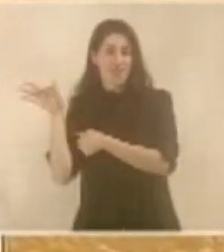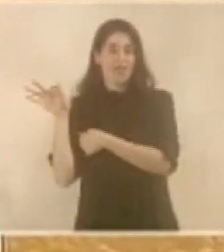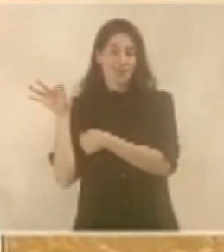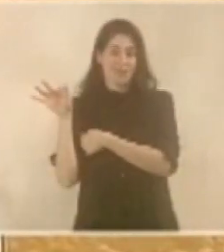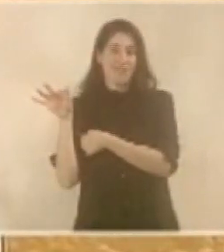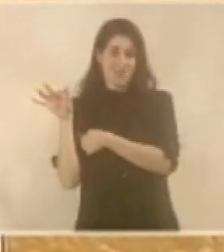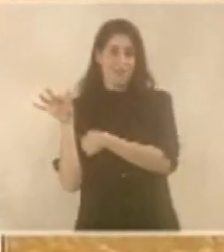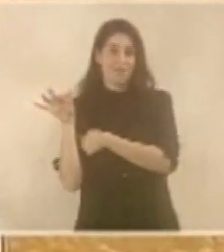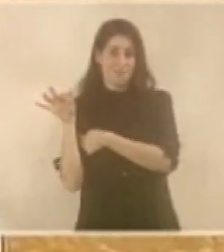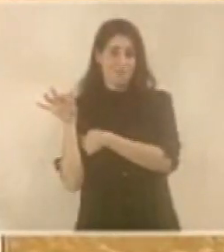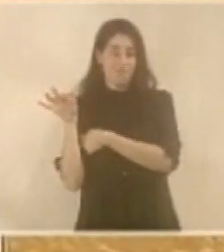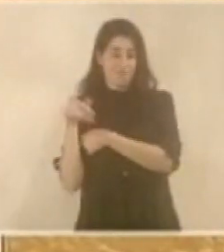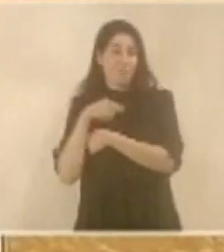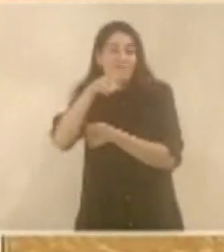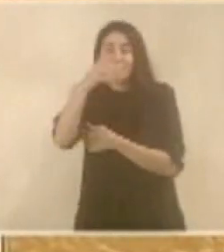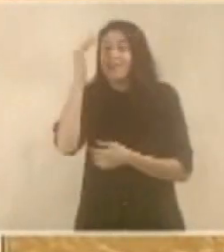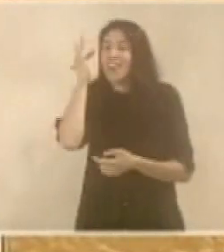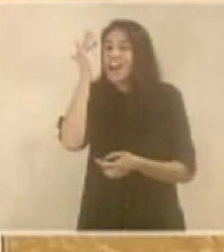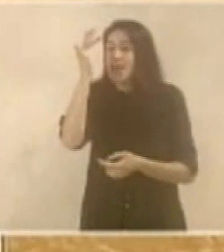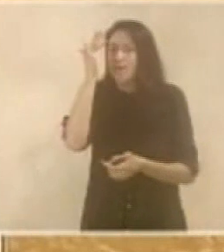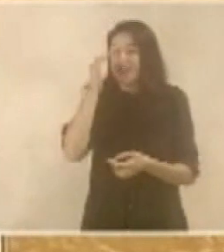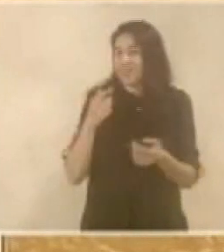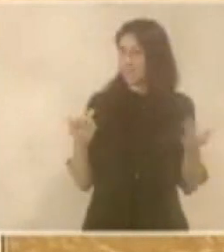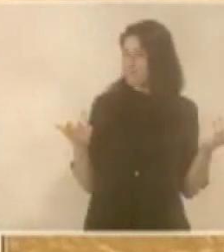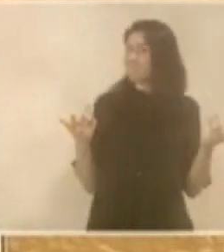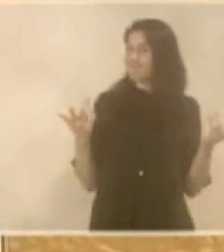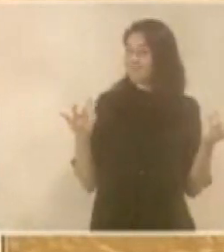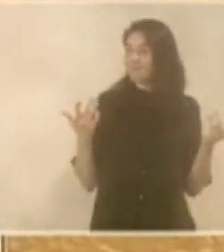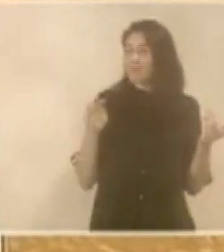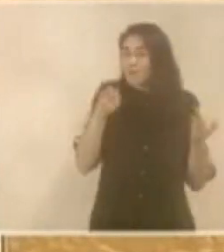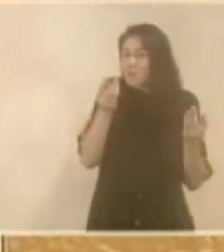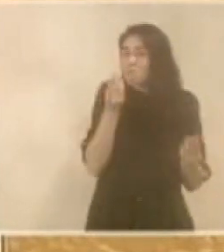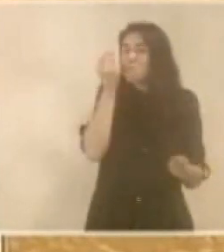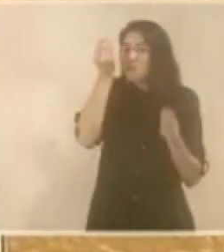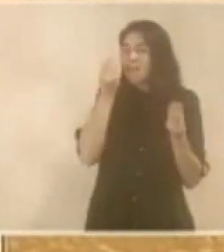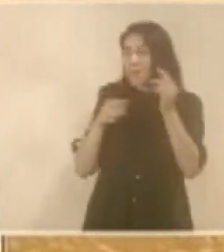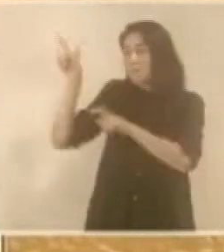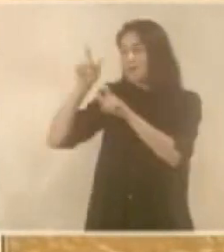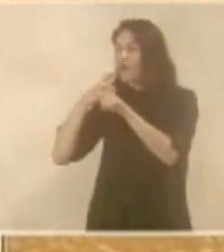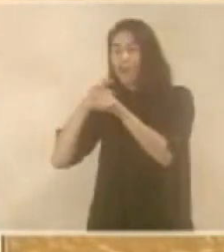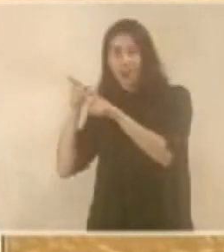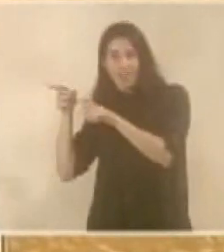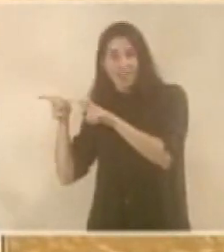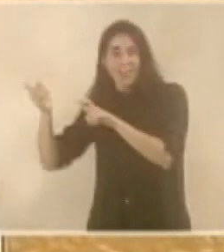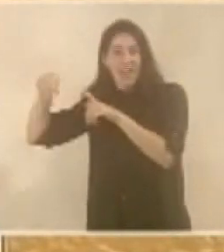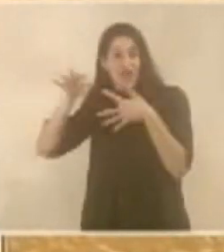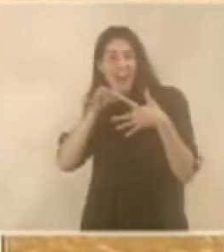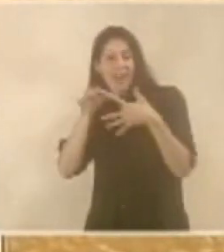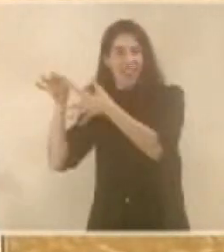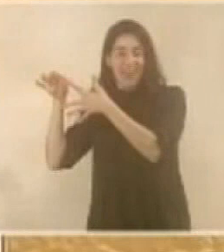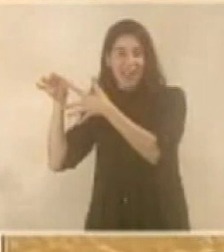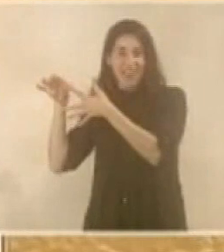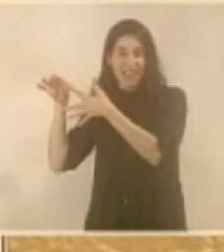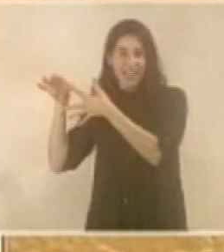de la Marsellesa. Imagínense la gracia que les haría a los héroes del 3 de mayo de 1808, liderados por los capitanes de artillería Luis